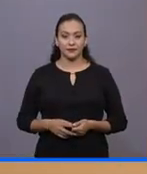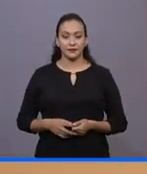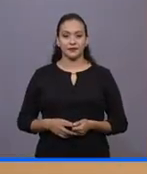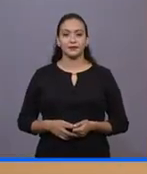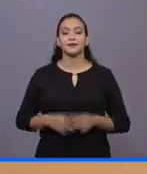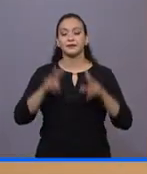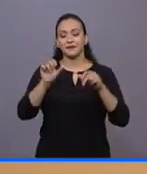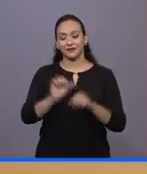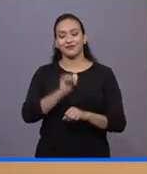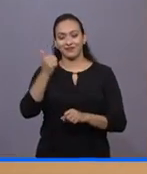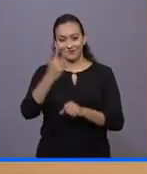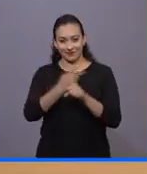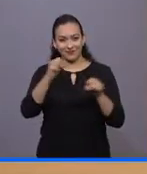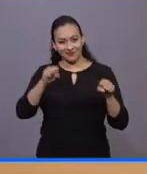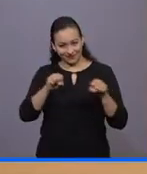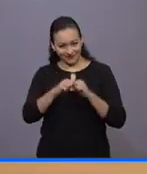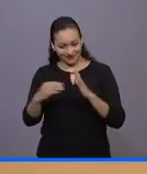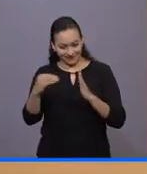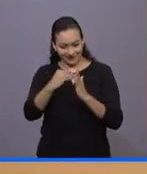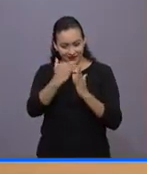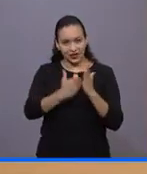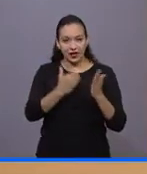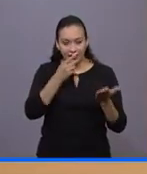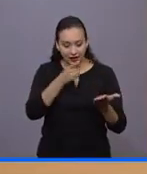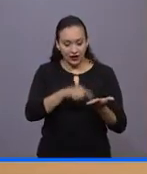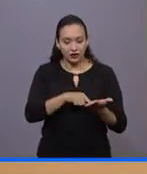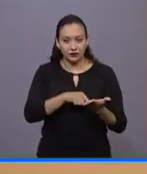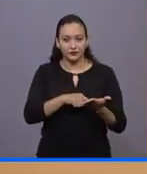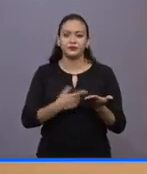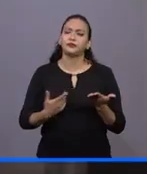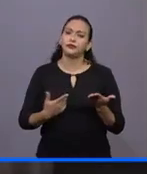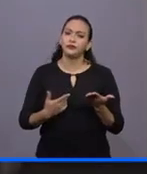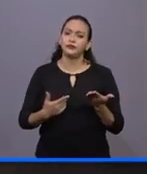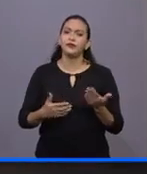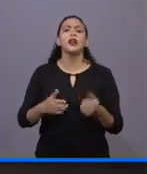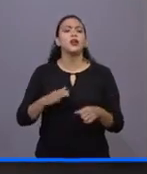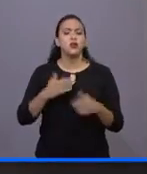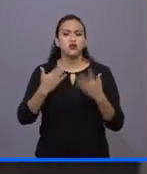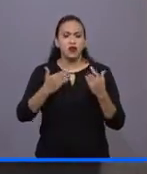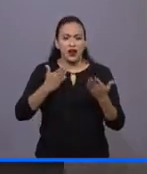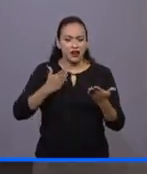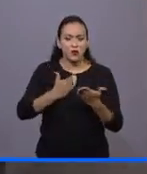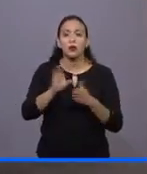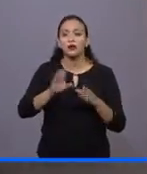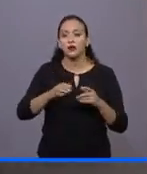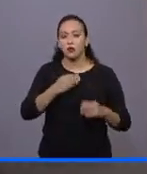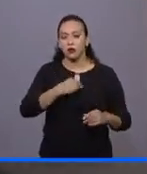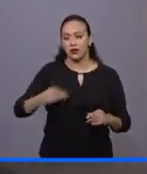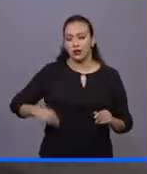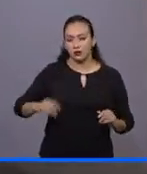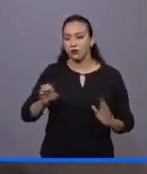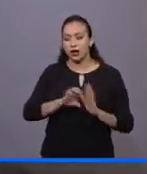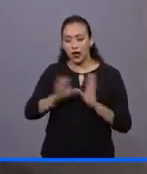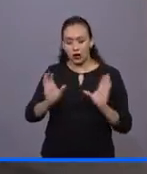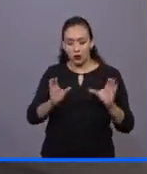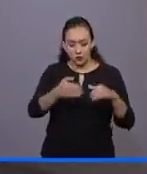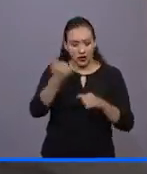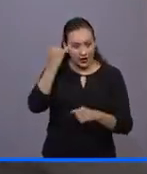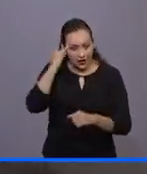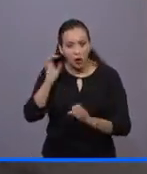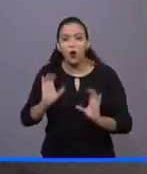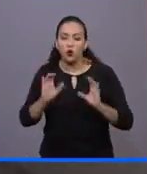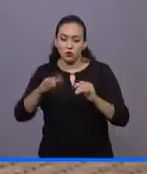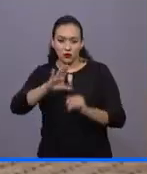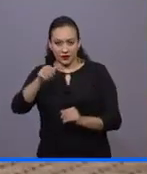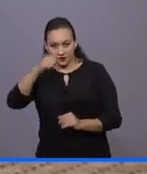Y en más temas, la segunda sala determinó que no existe invasión a la hacienda municipal cuando alguna comunidad indígena o